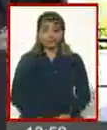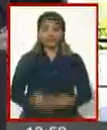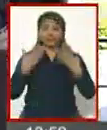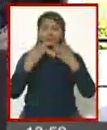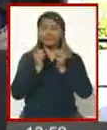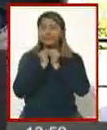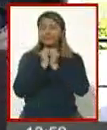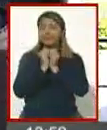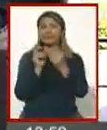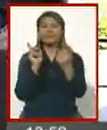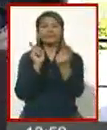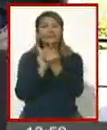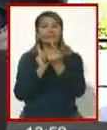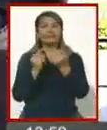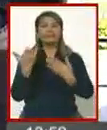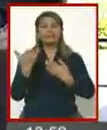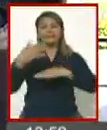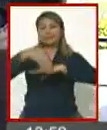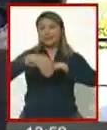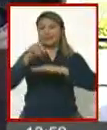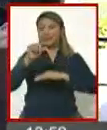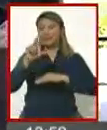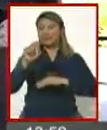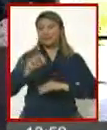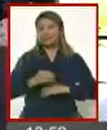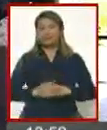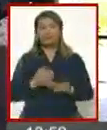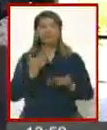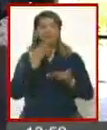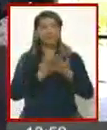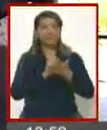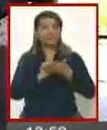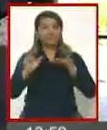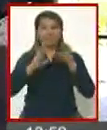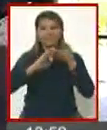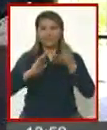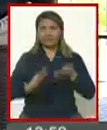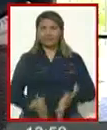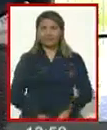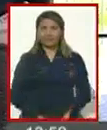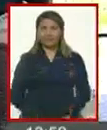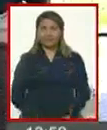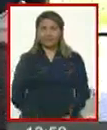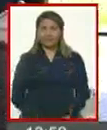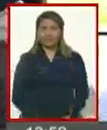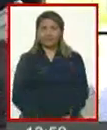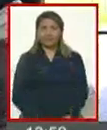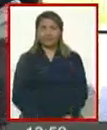Gracias por su compañía, nos reencontramos esta noche 20 horas con 30 minutos. Buen fin de semana, permiso.